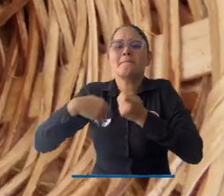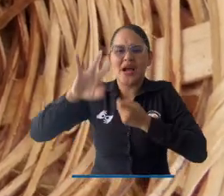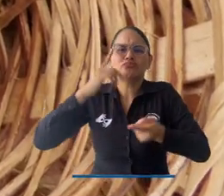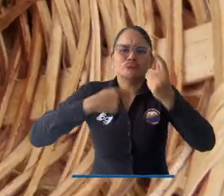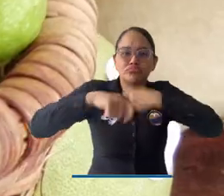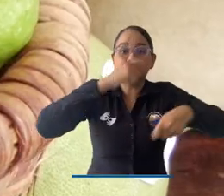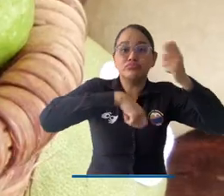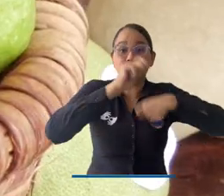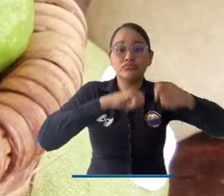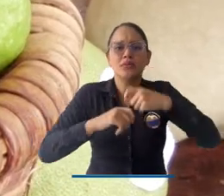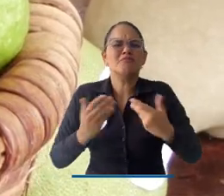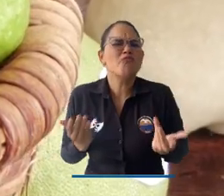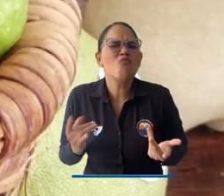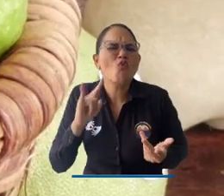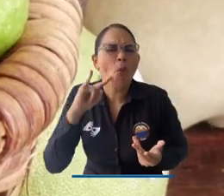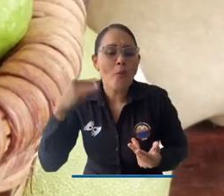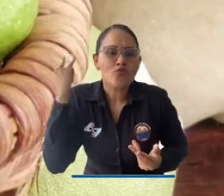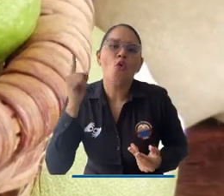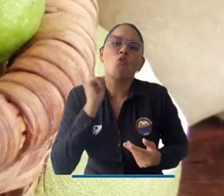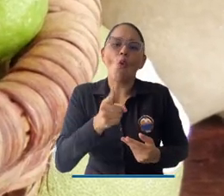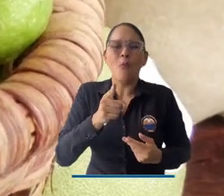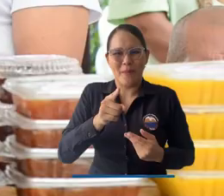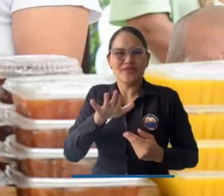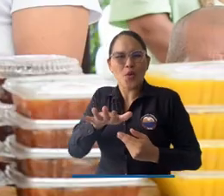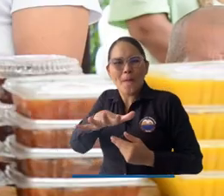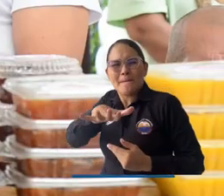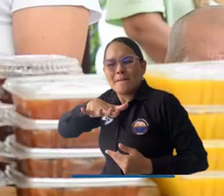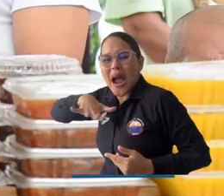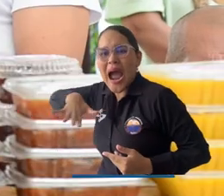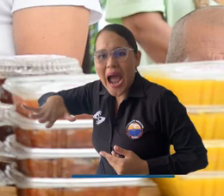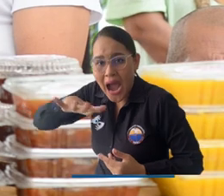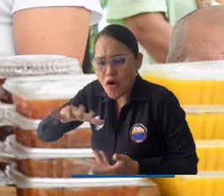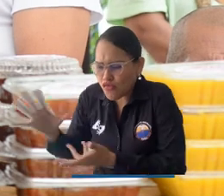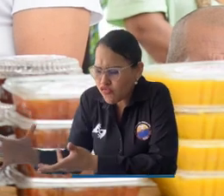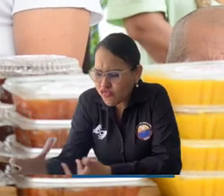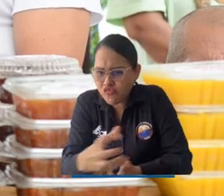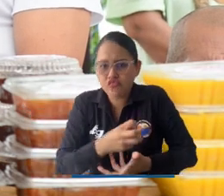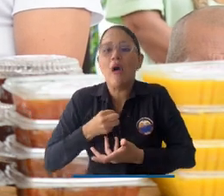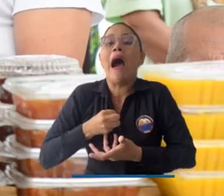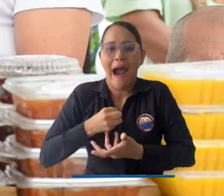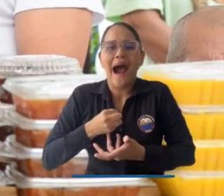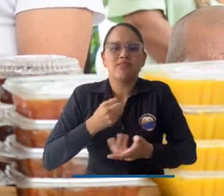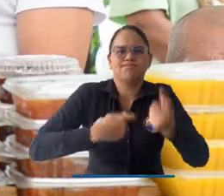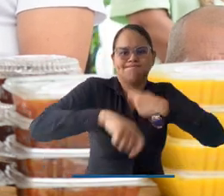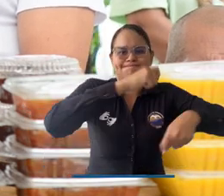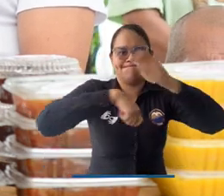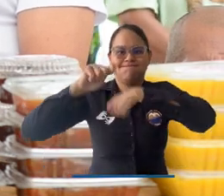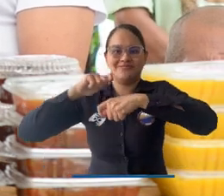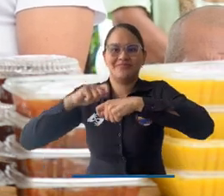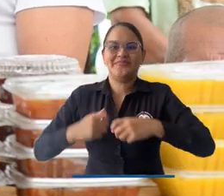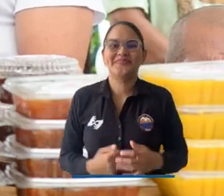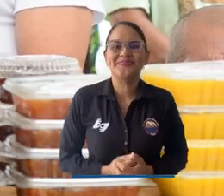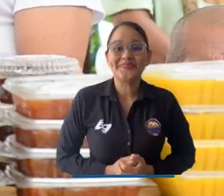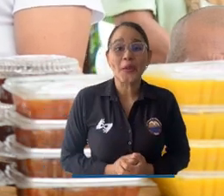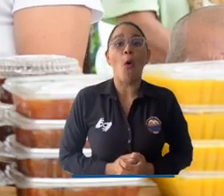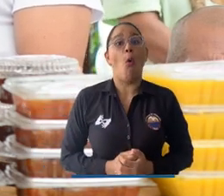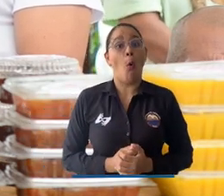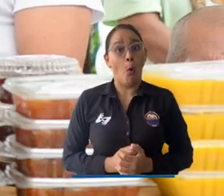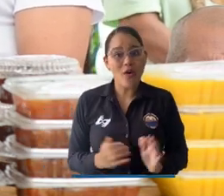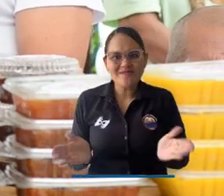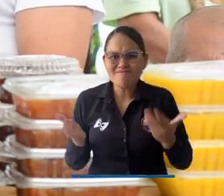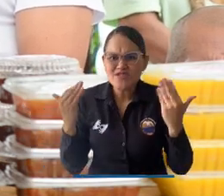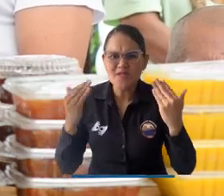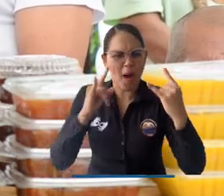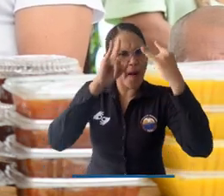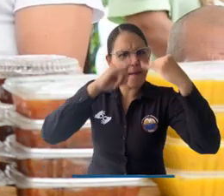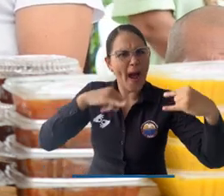y los potencia como grandes productores agropecuarios. Esta feria es excelente, excelente